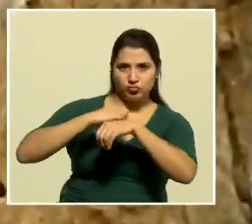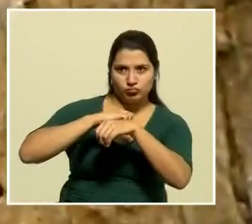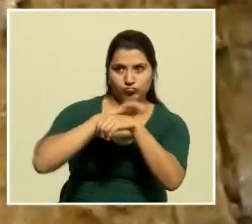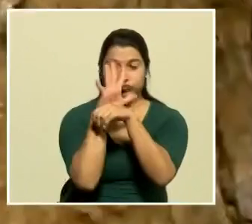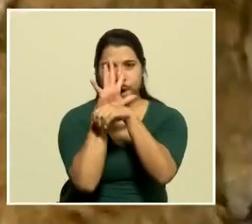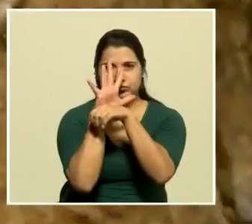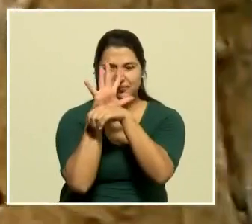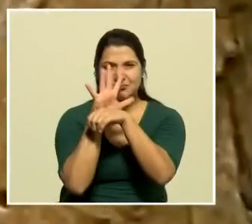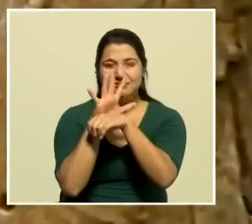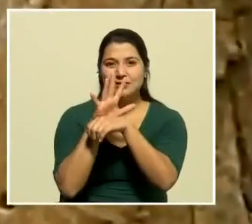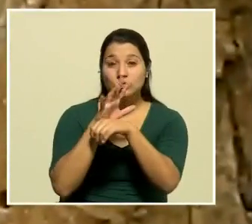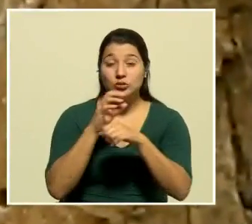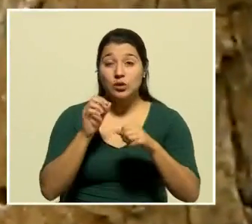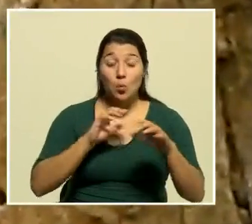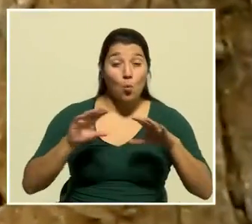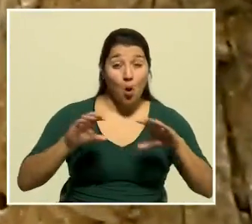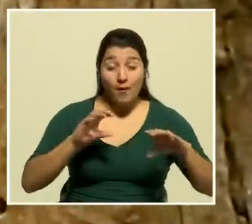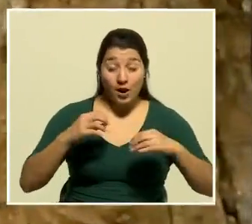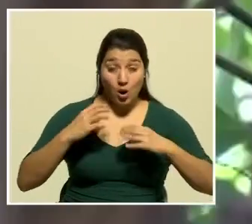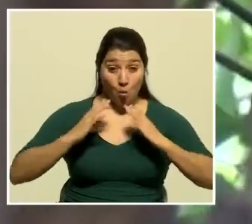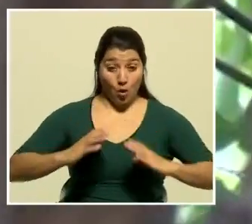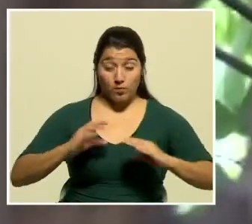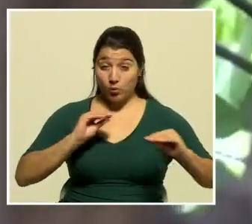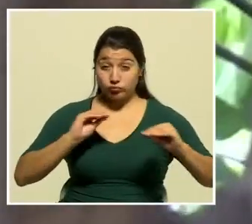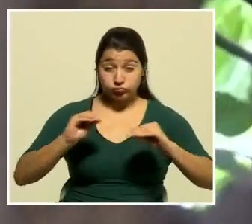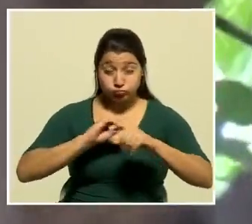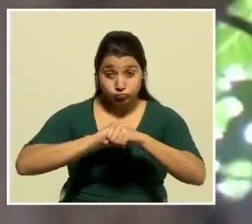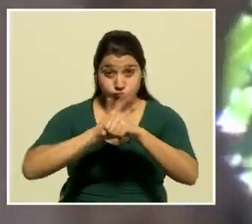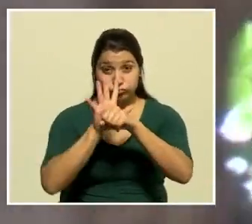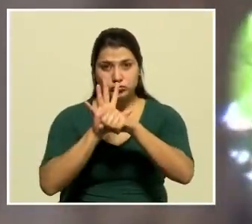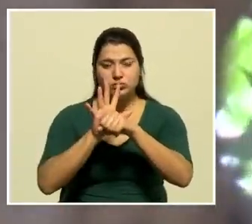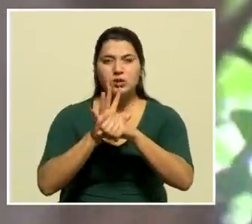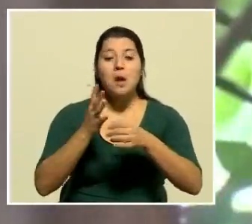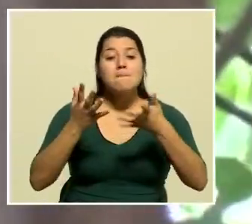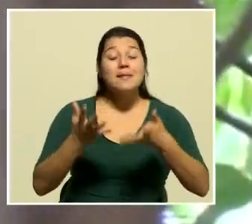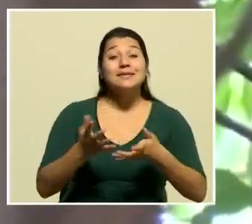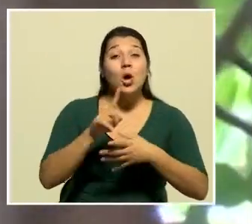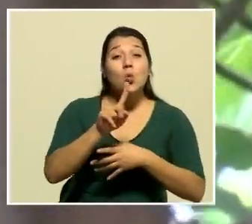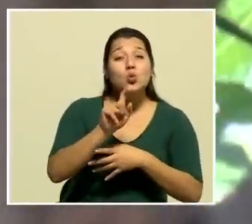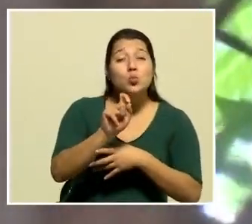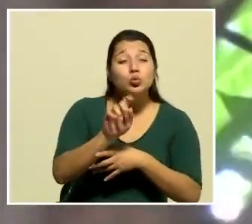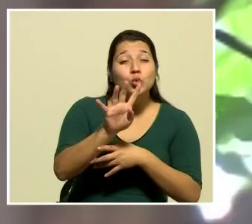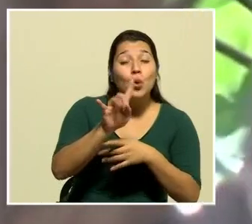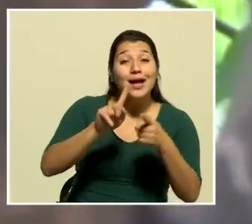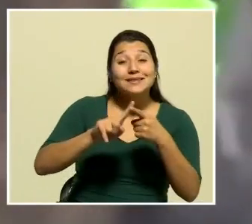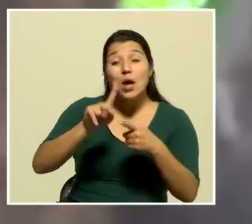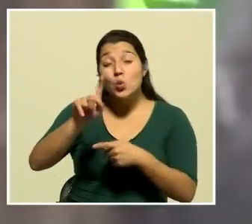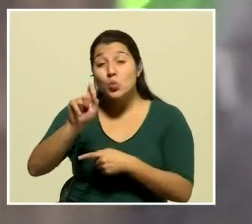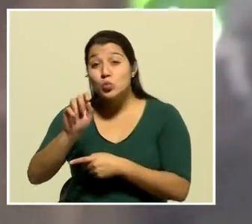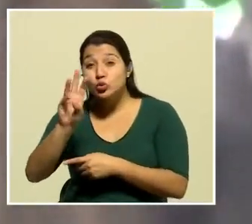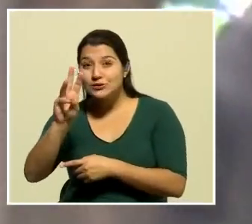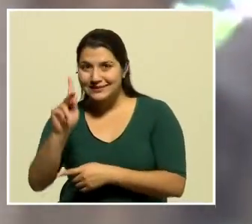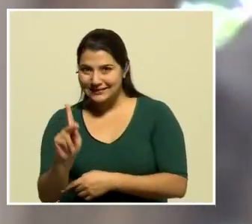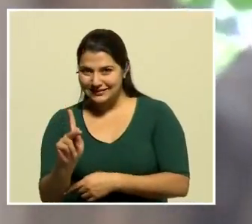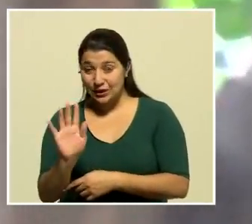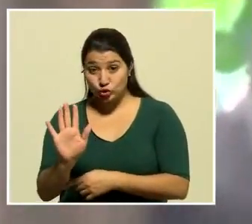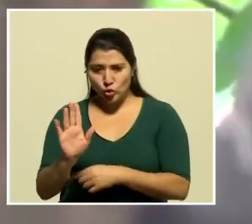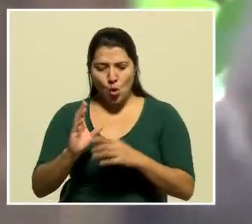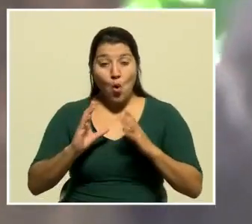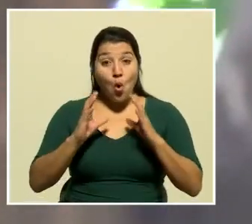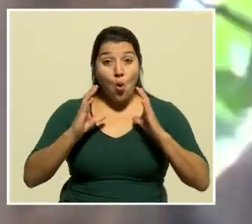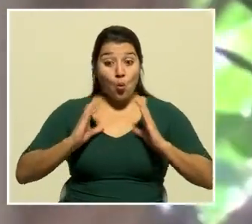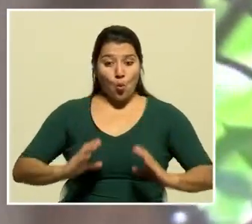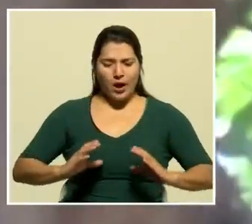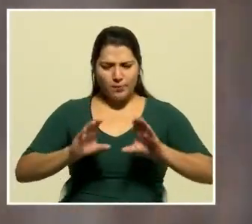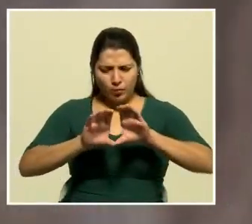liberarlas sacudiendo su cuerpo. Pesan entre 1.4 a 2.6 kilogramos. Su cuerpo es alargado